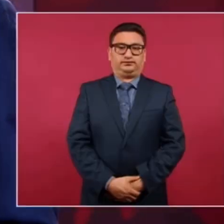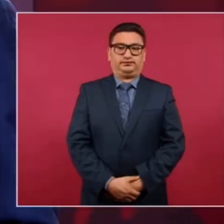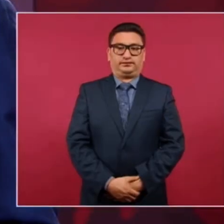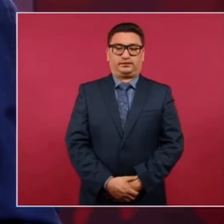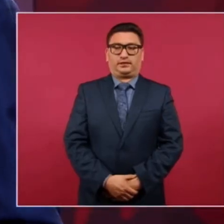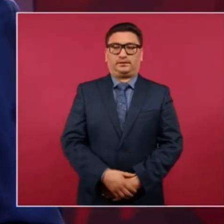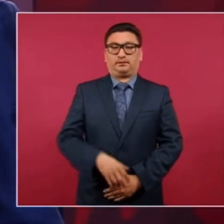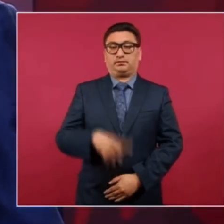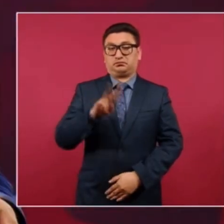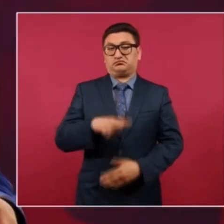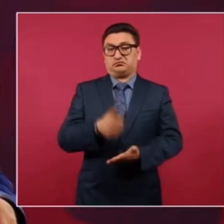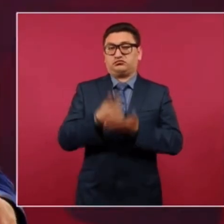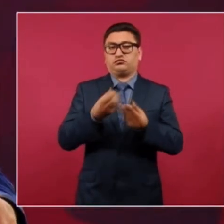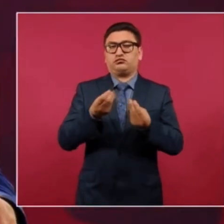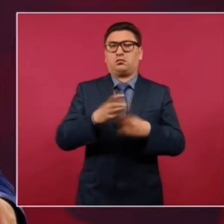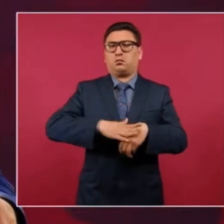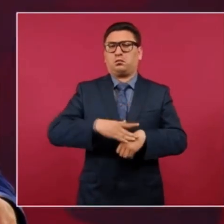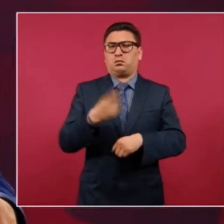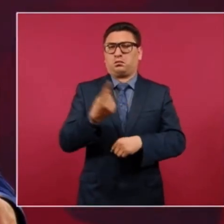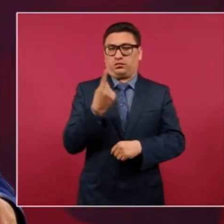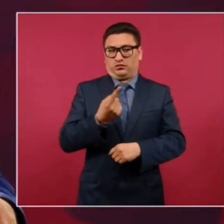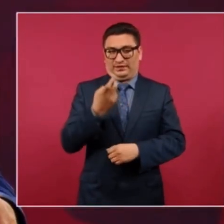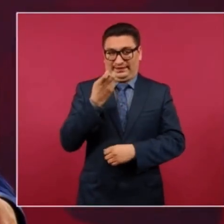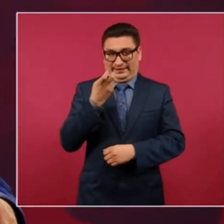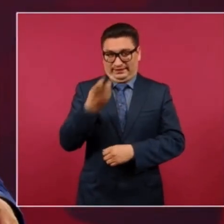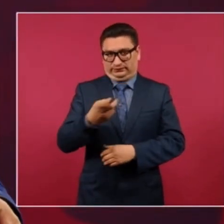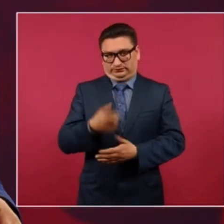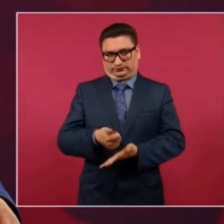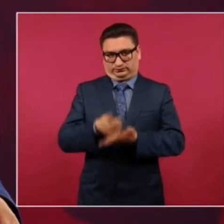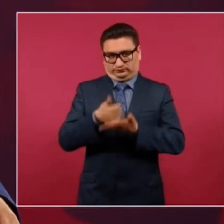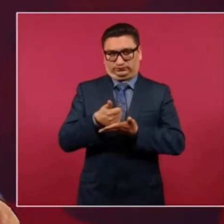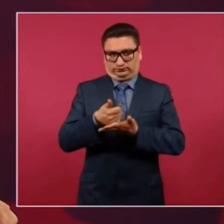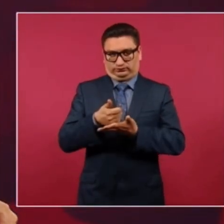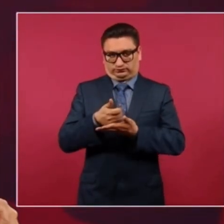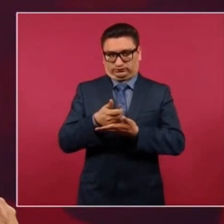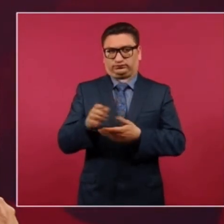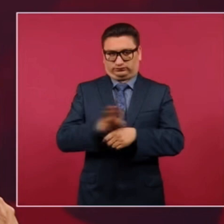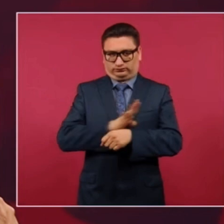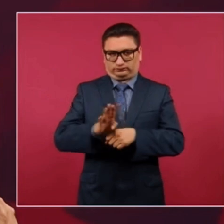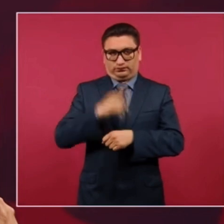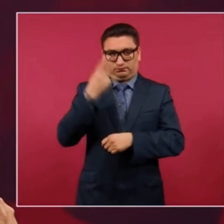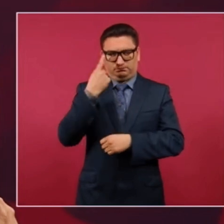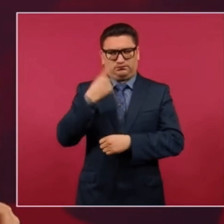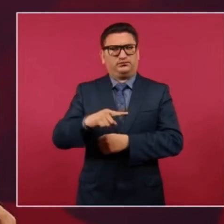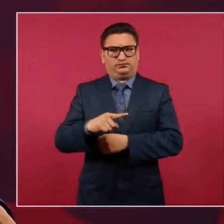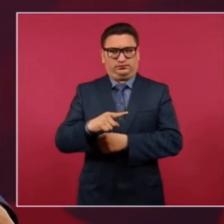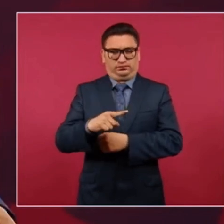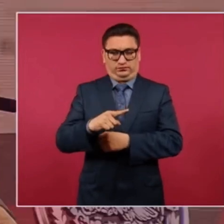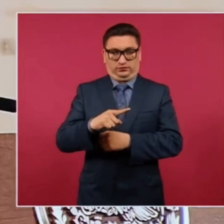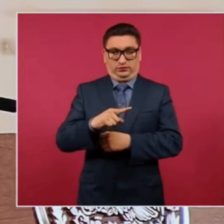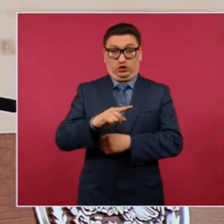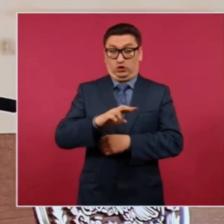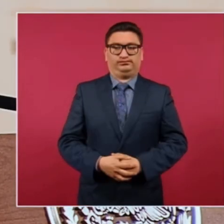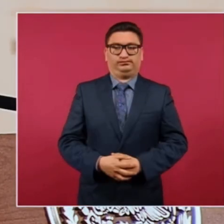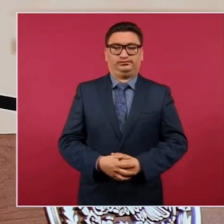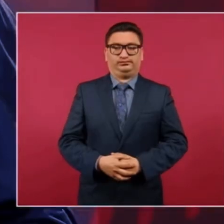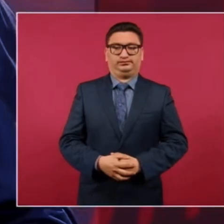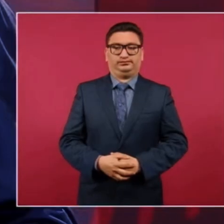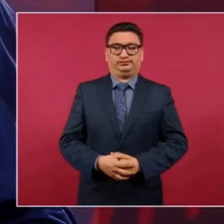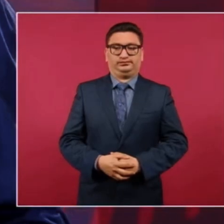porque esto va a servir para que nunca más se